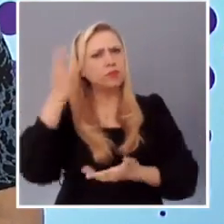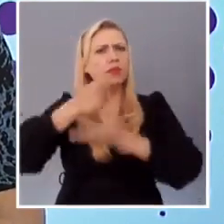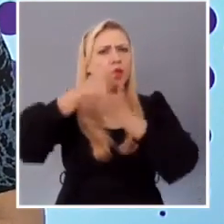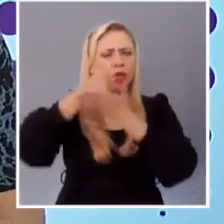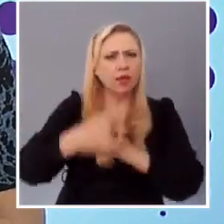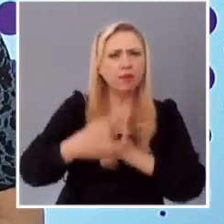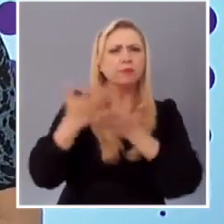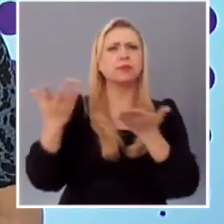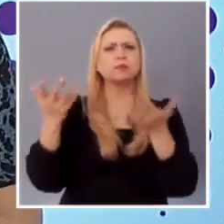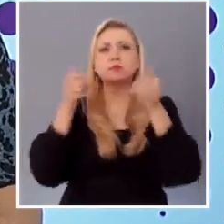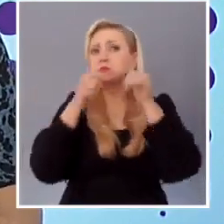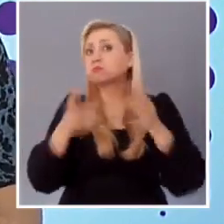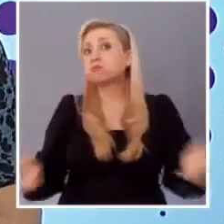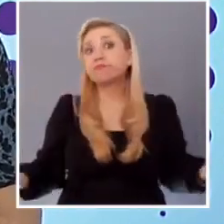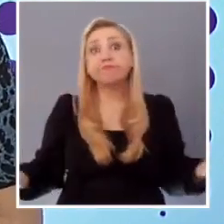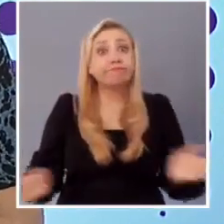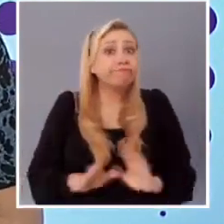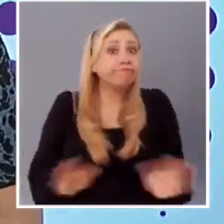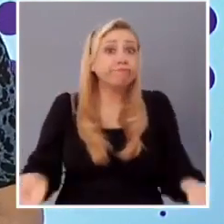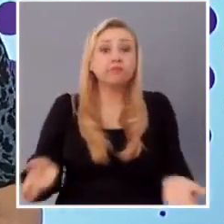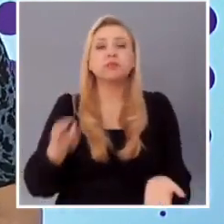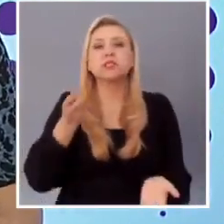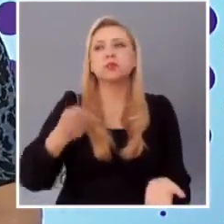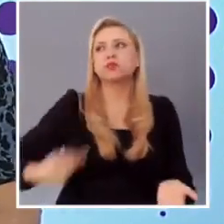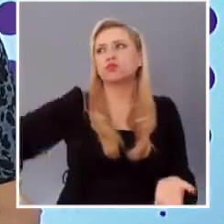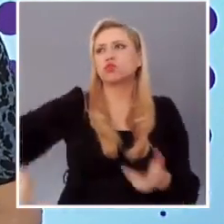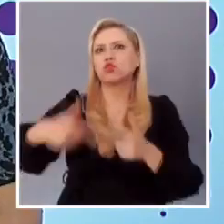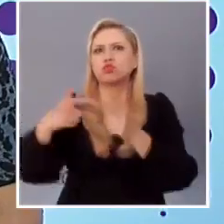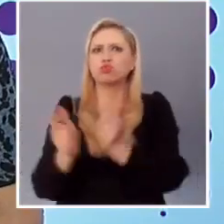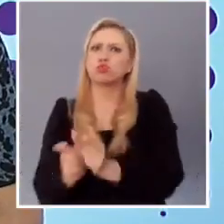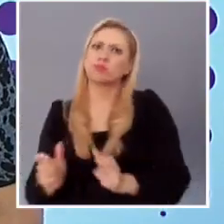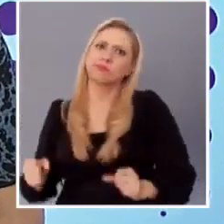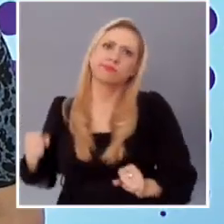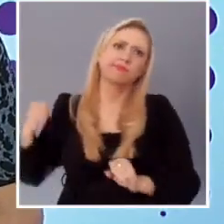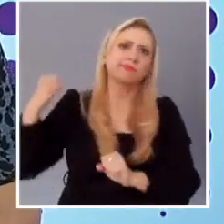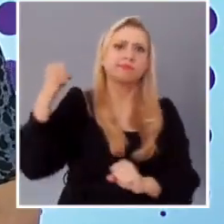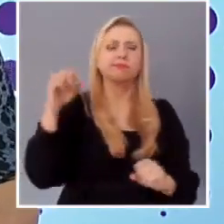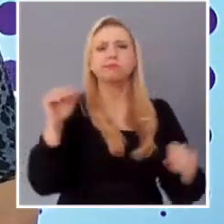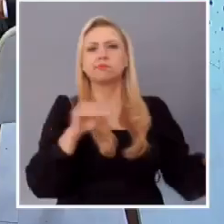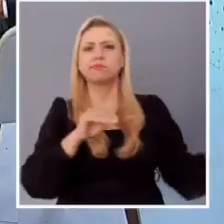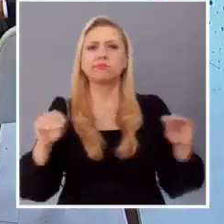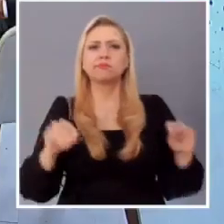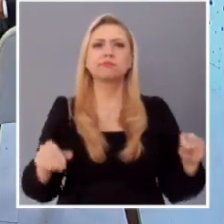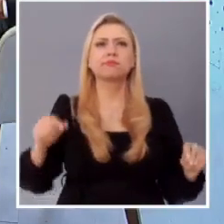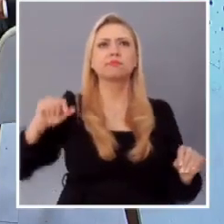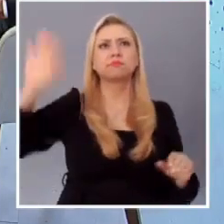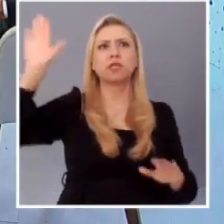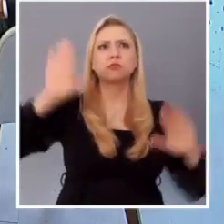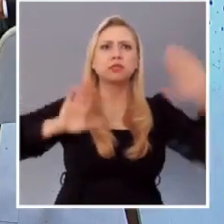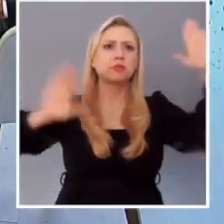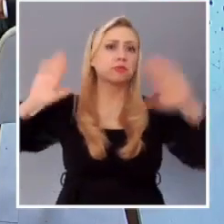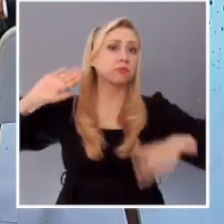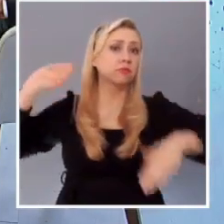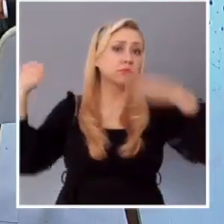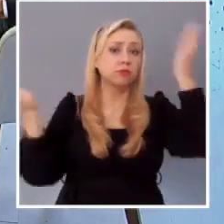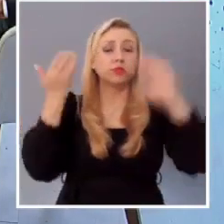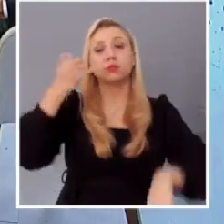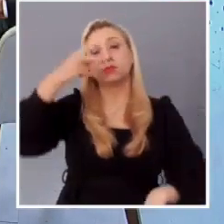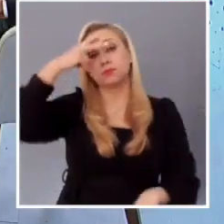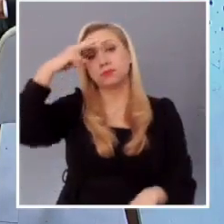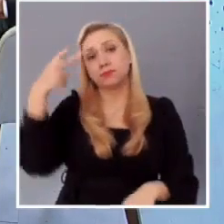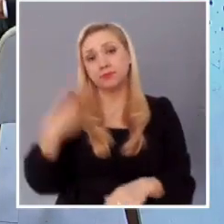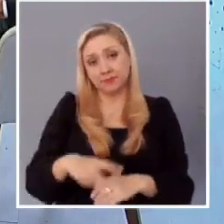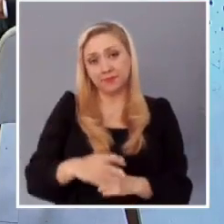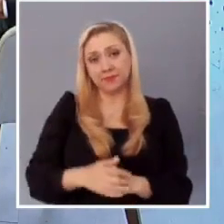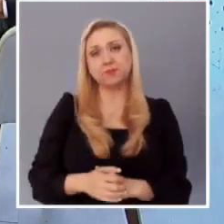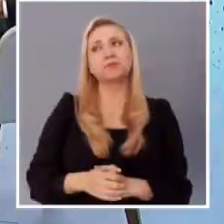generar toda una serie de movimientos en relación a la salud mental en México y en el mundo. Sin duda, y sobre eso vamos a platicar a lo largo del